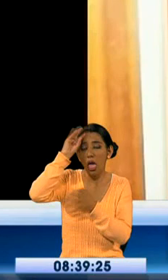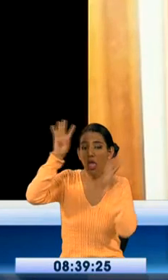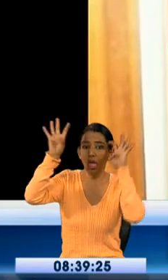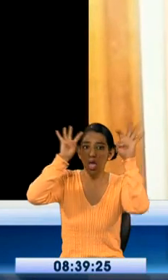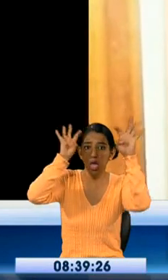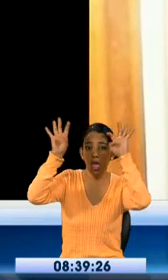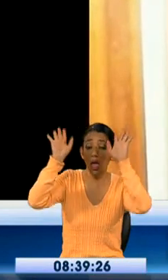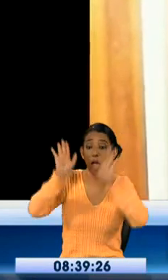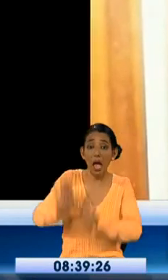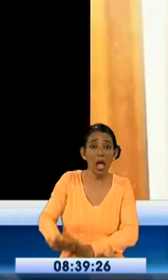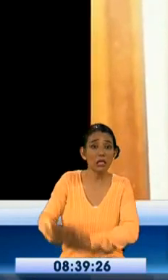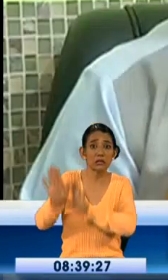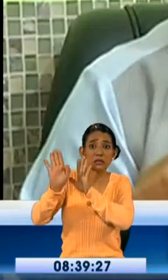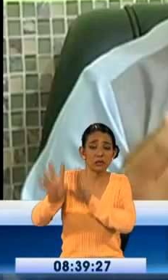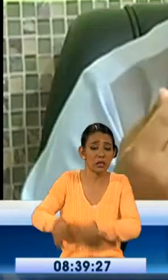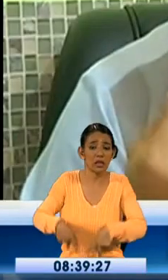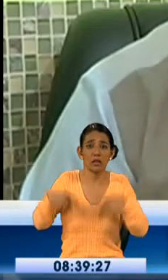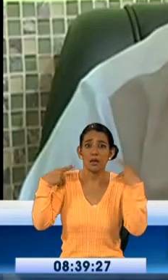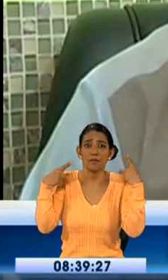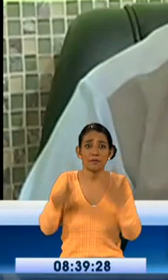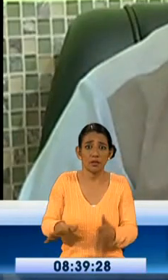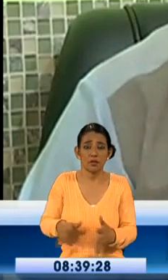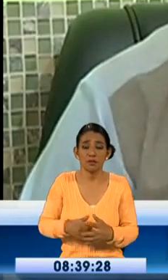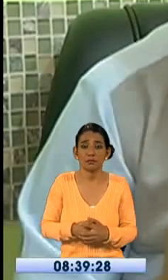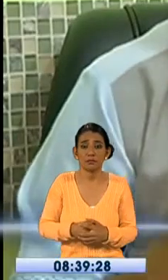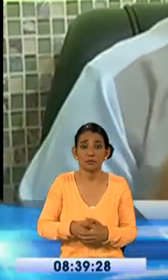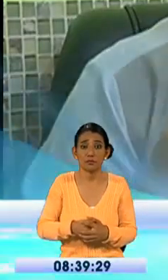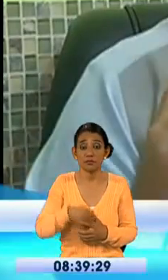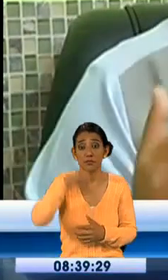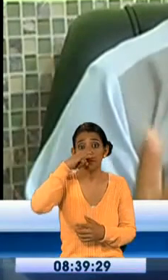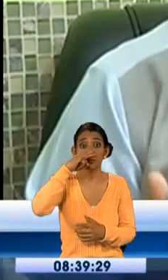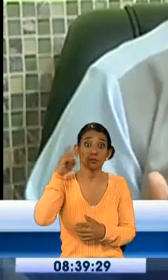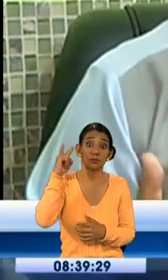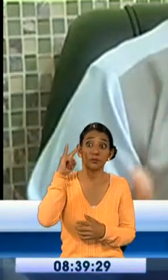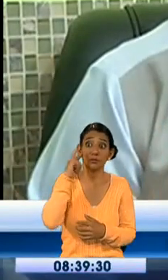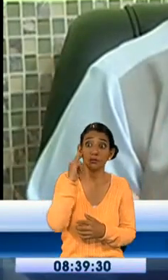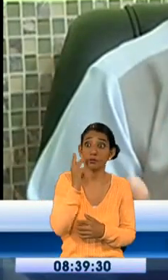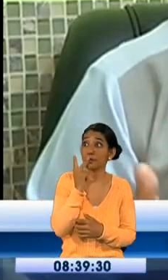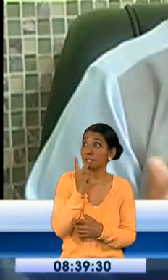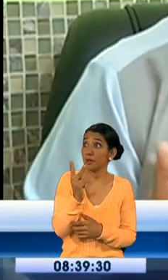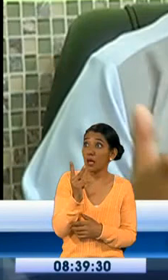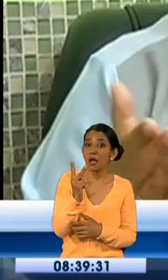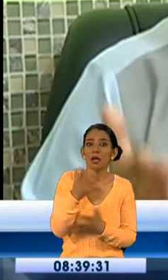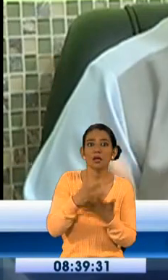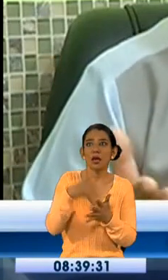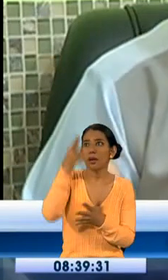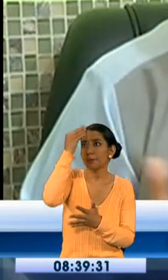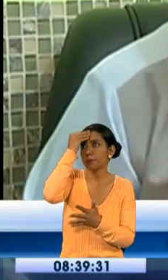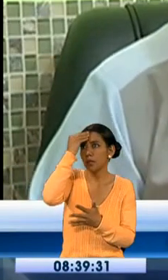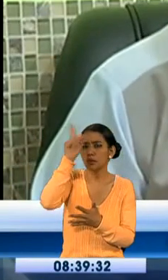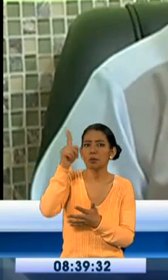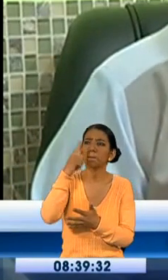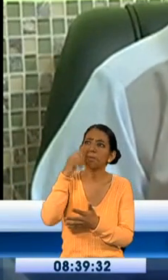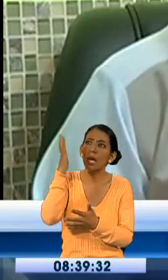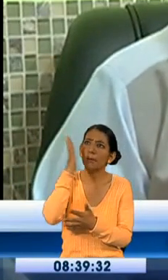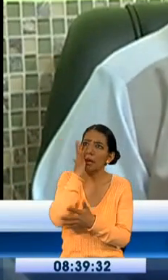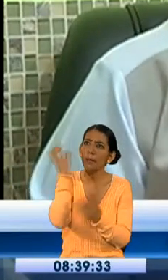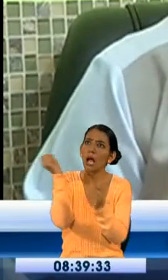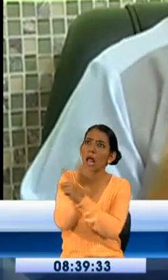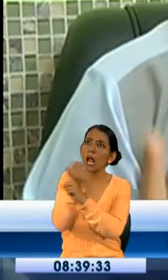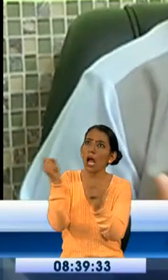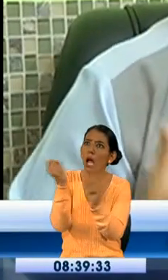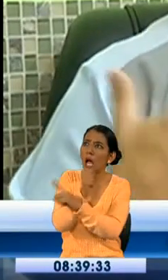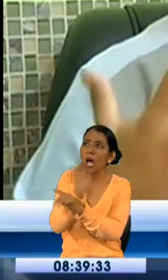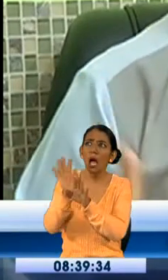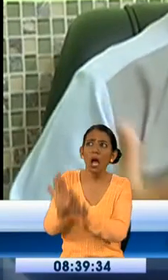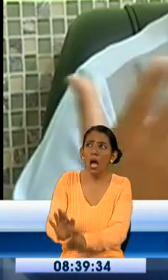de hostilidades. Pero en su subconsciente ellos van aprendiendo que así es una familia y que